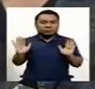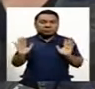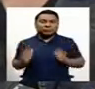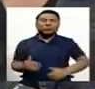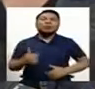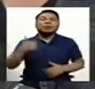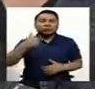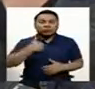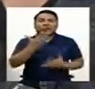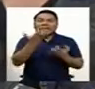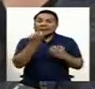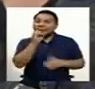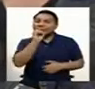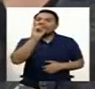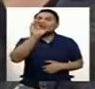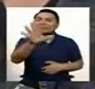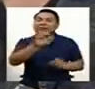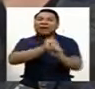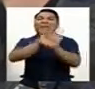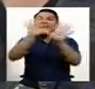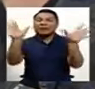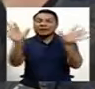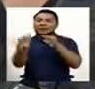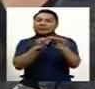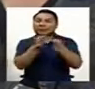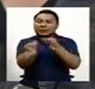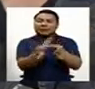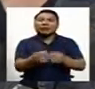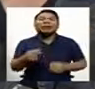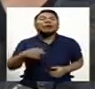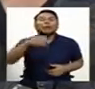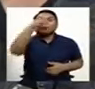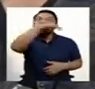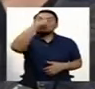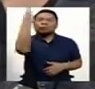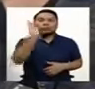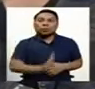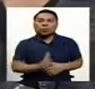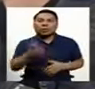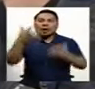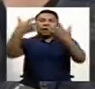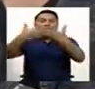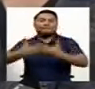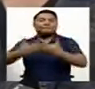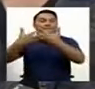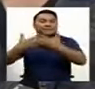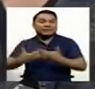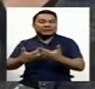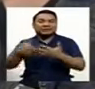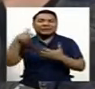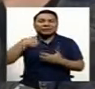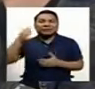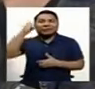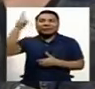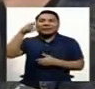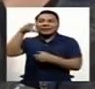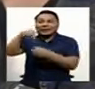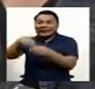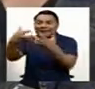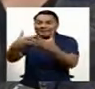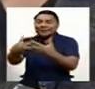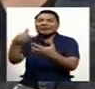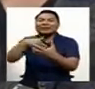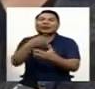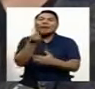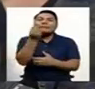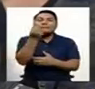Quiero enfatizar que nunca se trató de una empresa creada con el fin de esconder